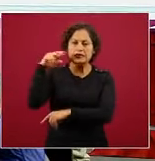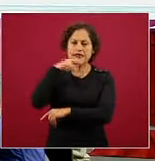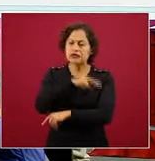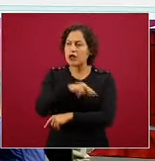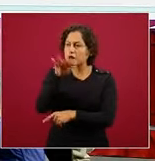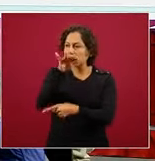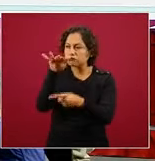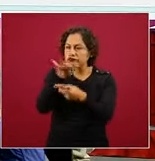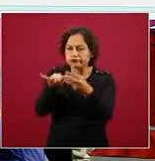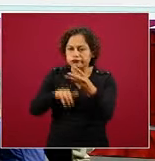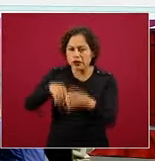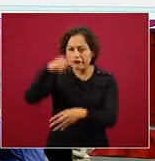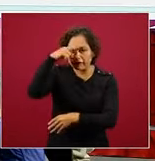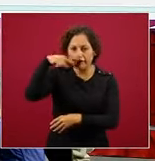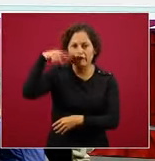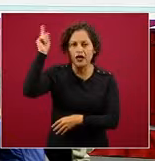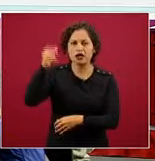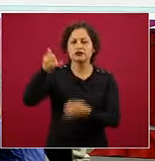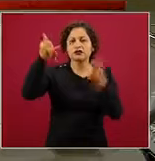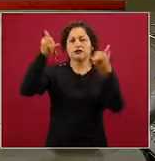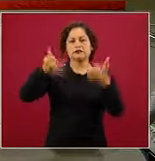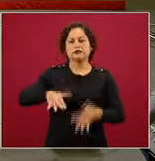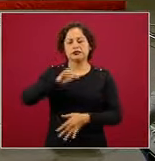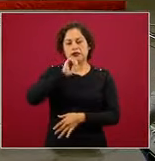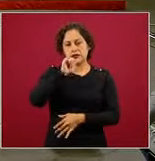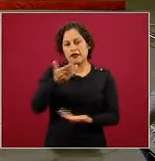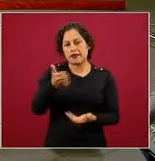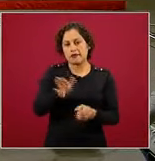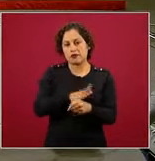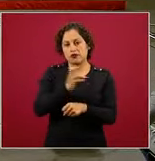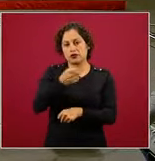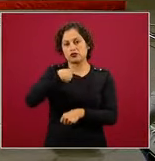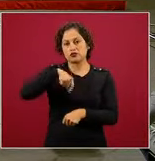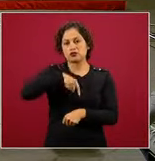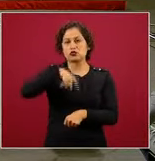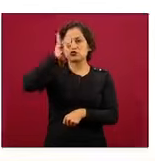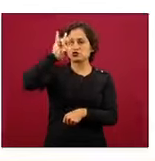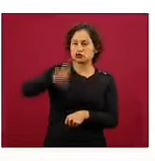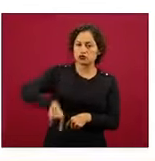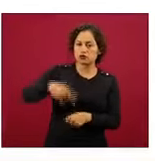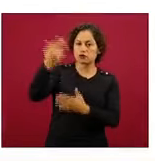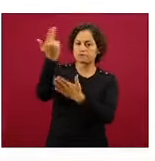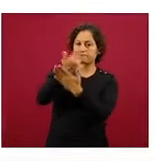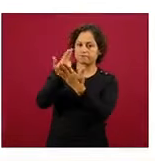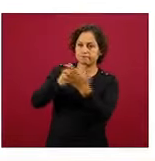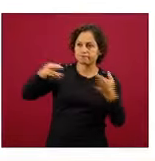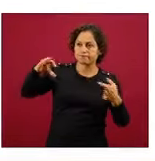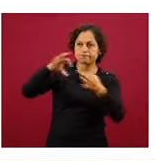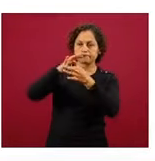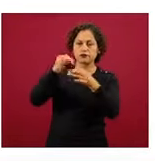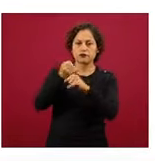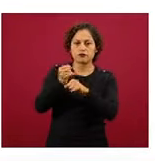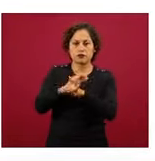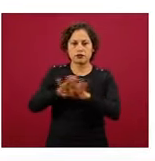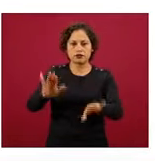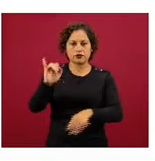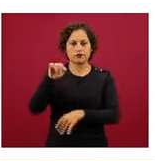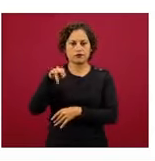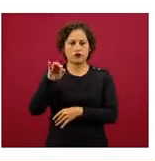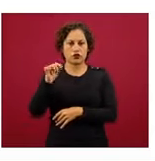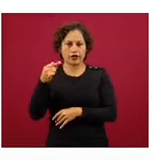sencilla, atractiva, y tenemos también 23 infografías sobre la temática que en